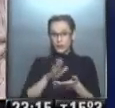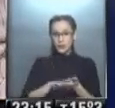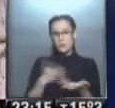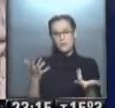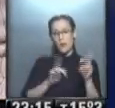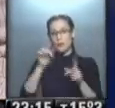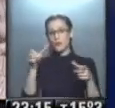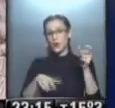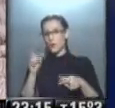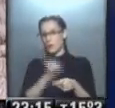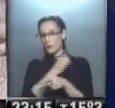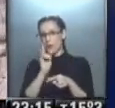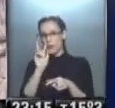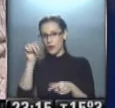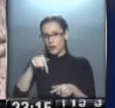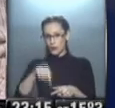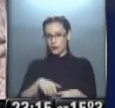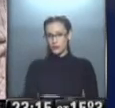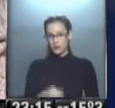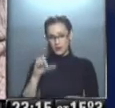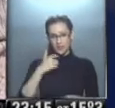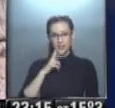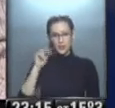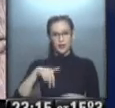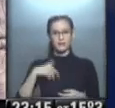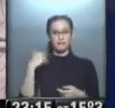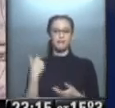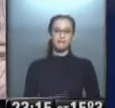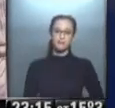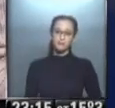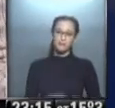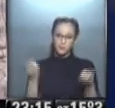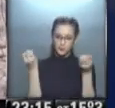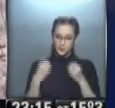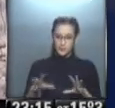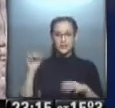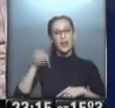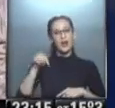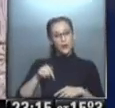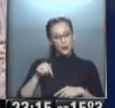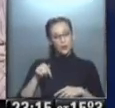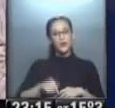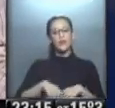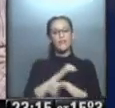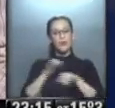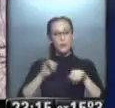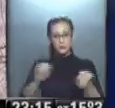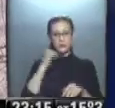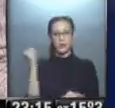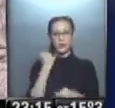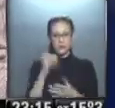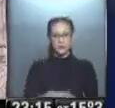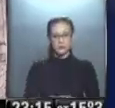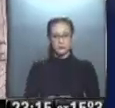La columna de hoy, aquí de la mano de Esteban Mañani. Comenzamos ahora sí con la